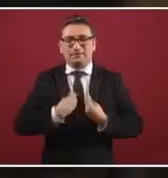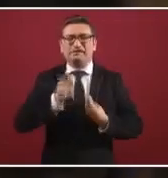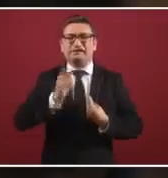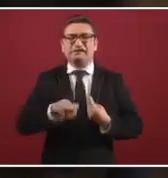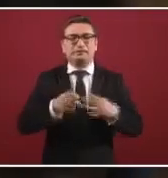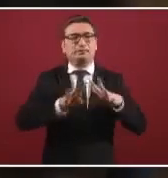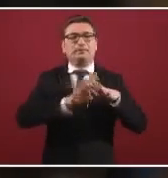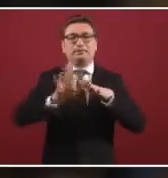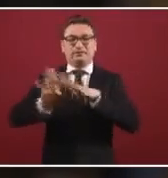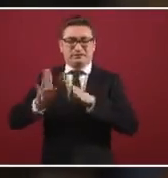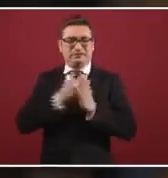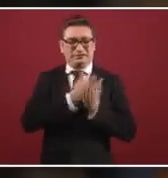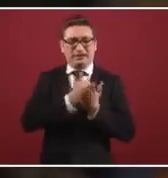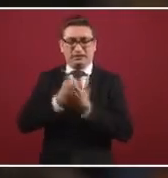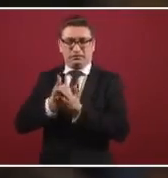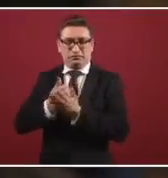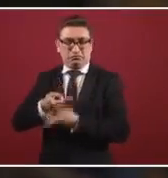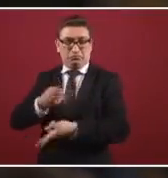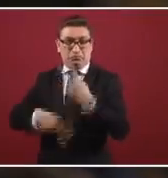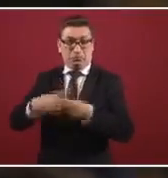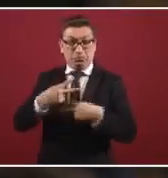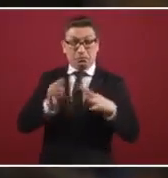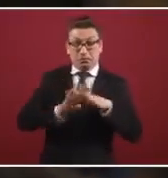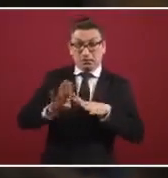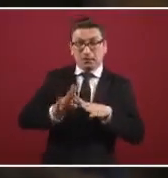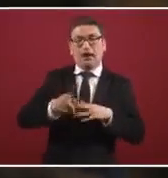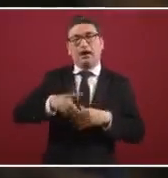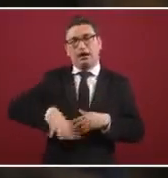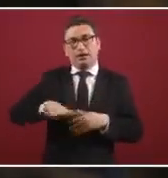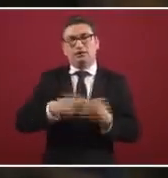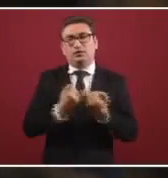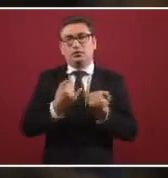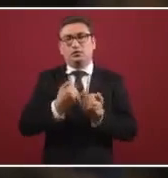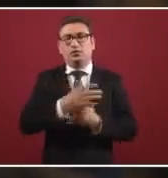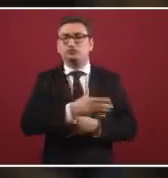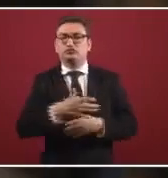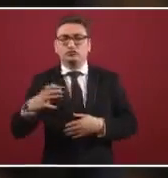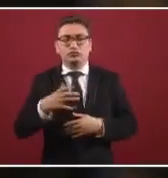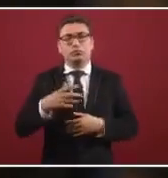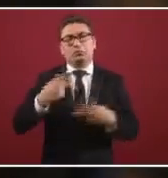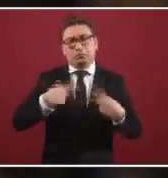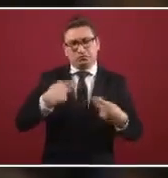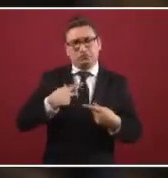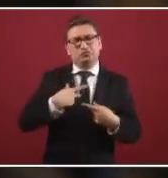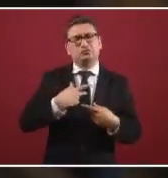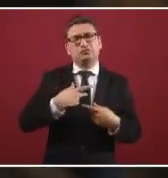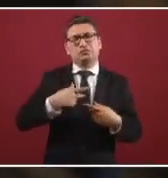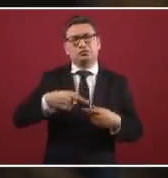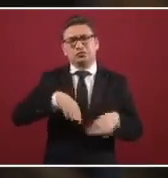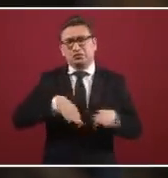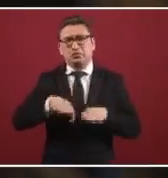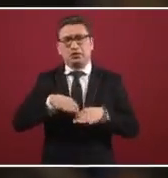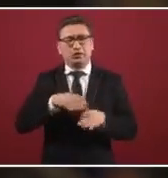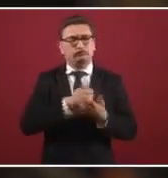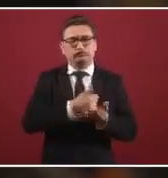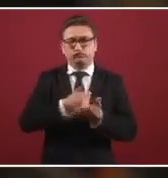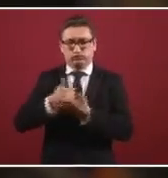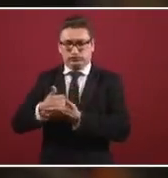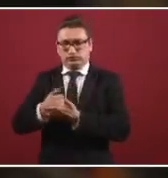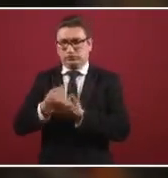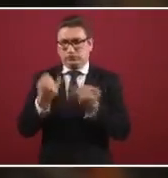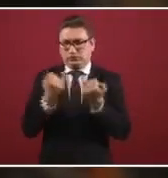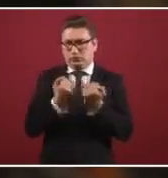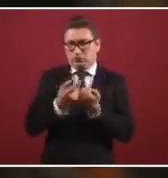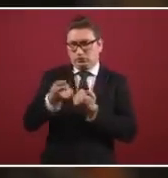y producir empleos a las zonas rurales, a los campesinos. Usted está tratando de incorporar el